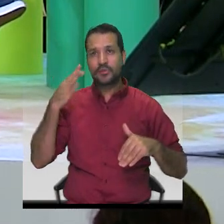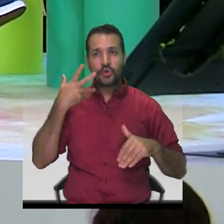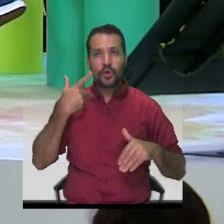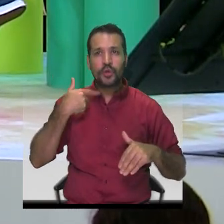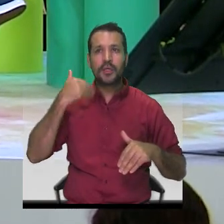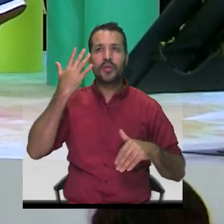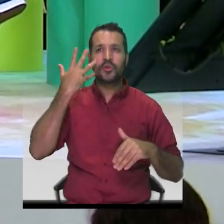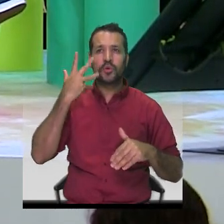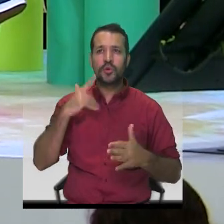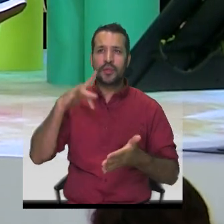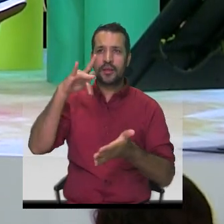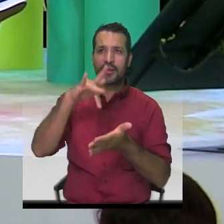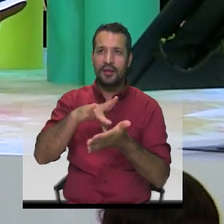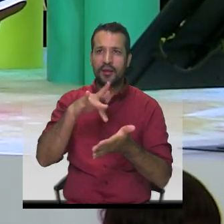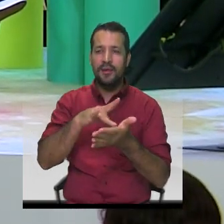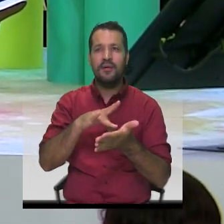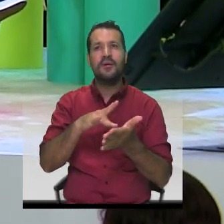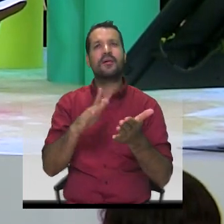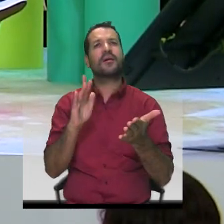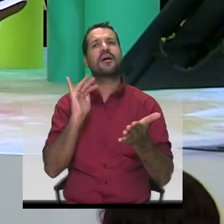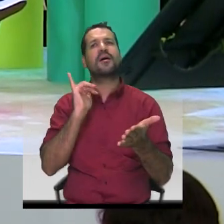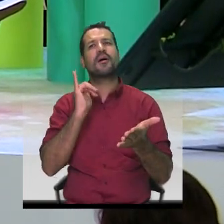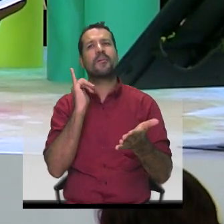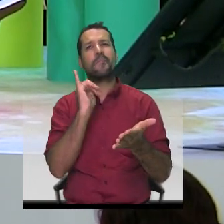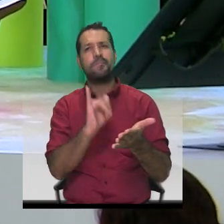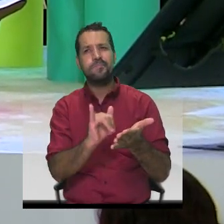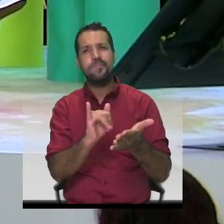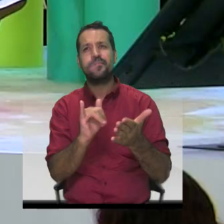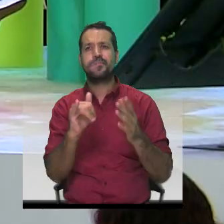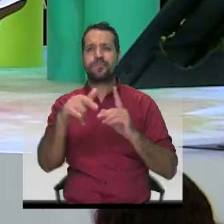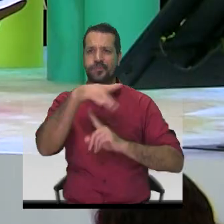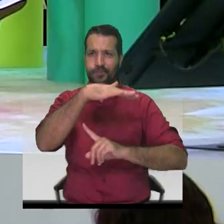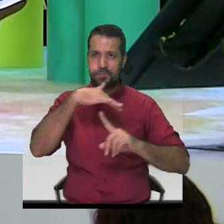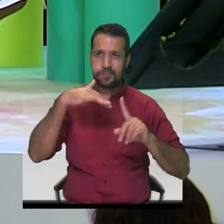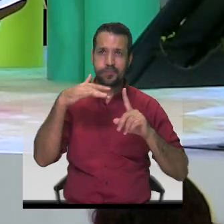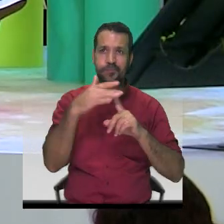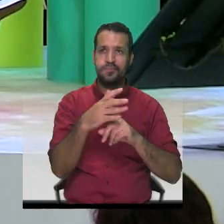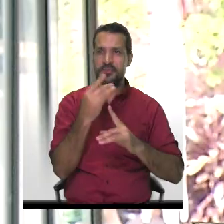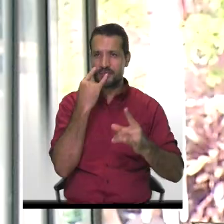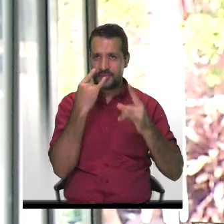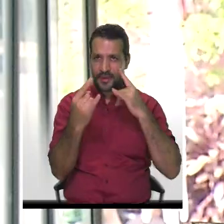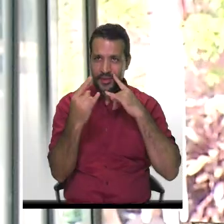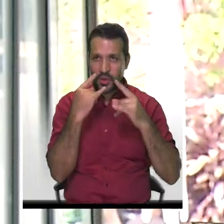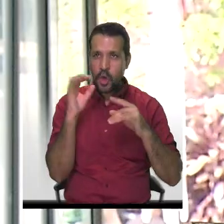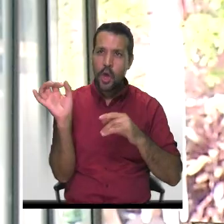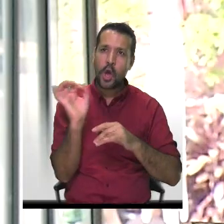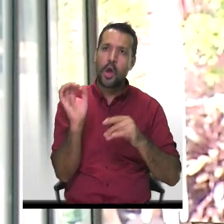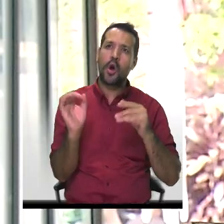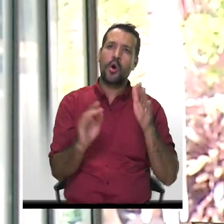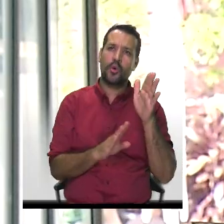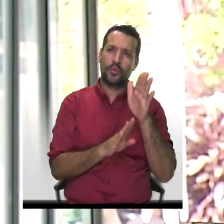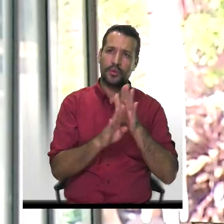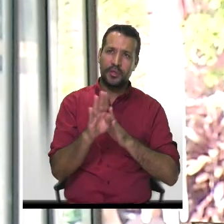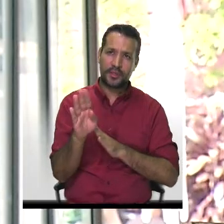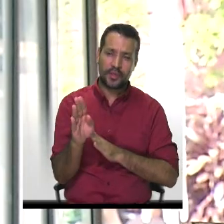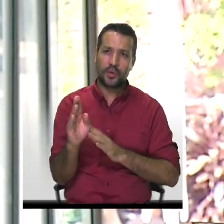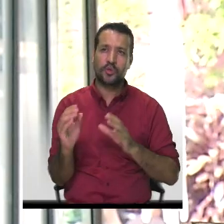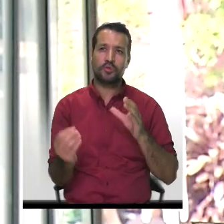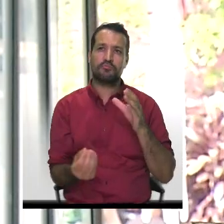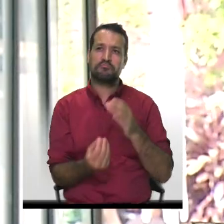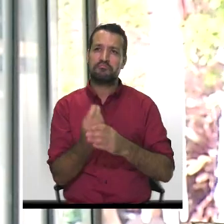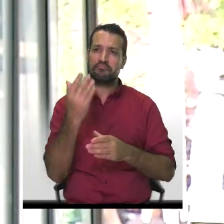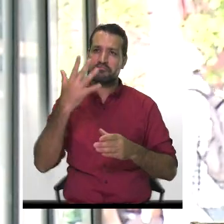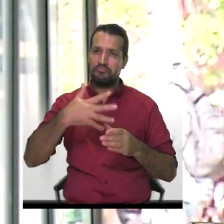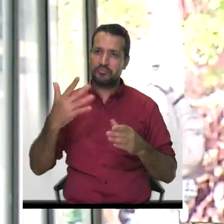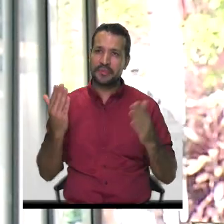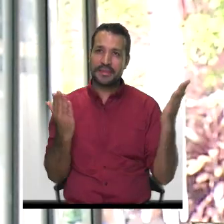esas lógicas para precisamente potenciar sus intereses o potenciar el desarrollo de un producto, de un servicio, de una industria.